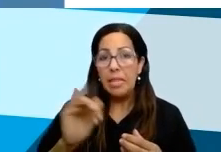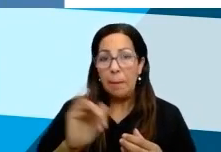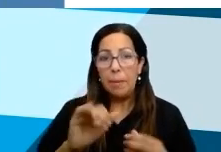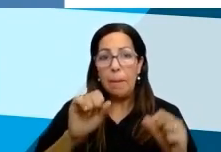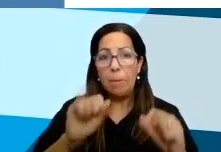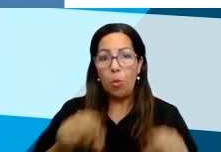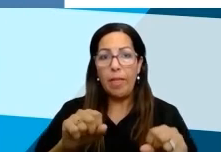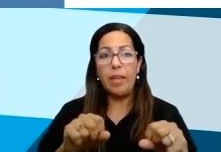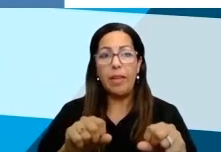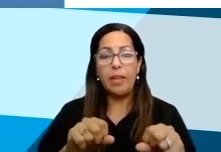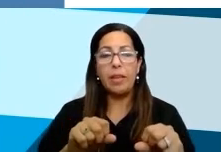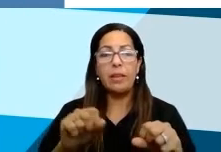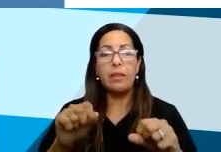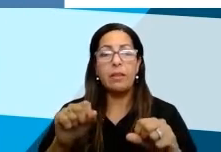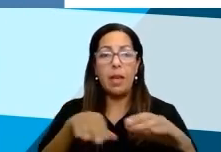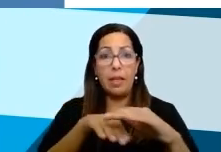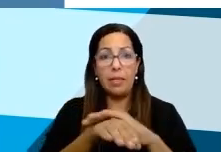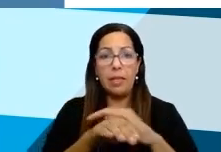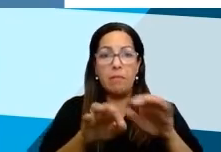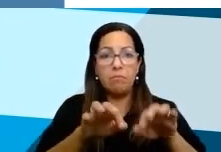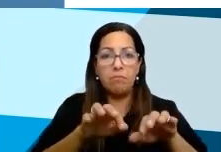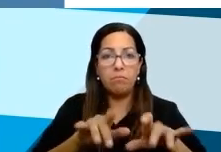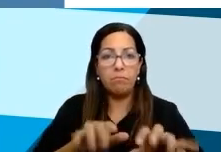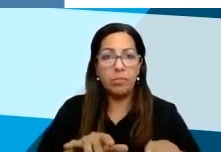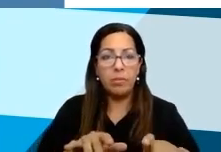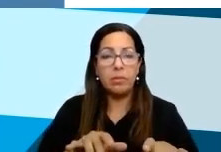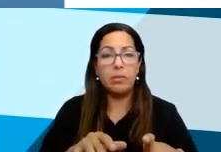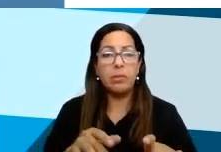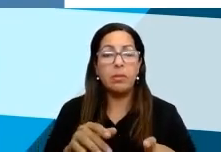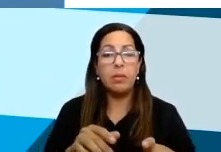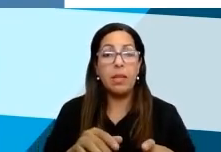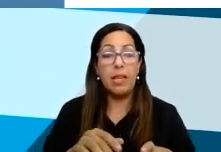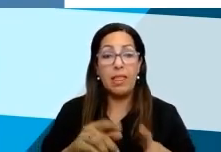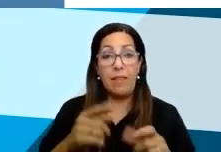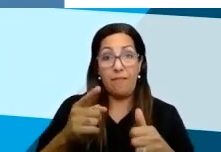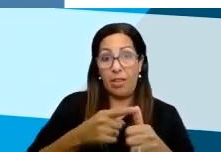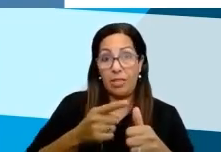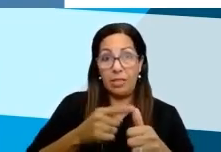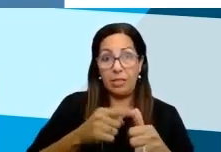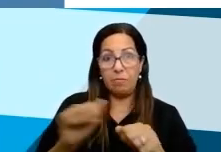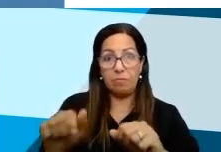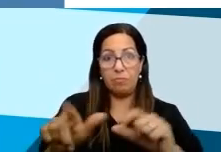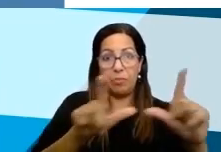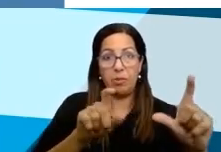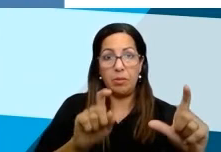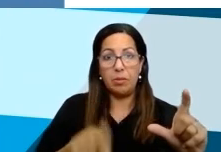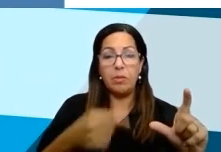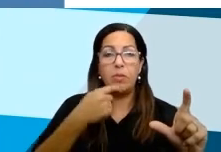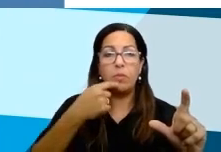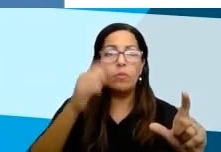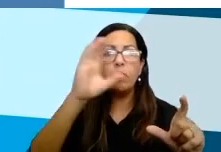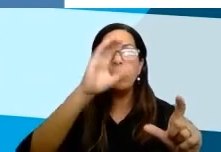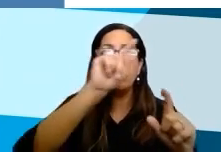esta información si ustedes desde la página principal y en la pestaña que dice